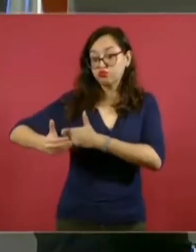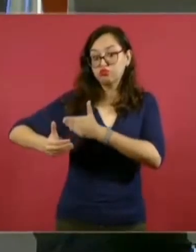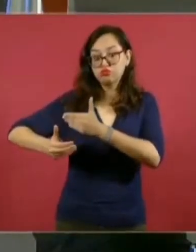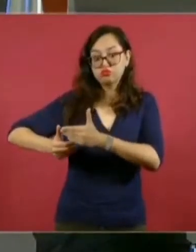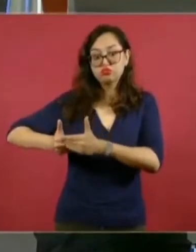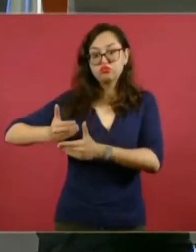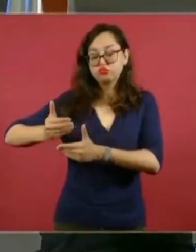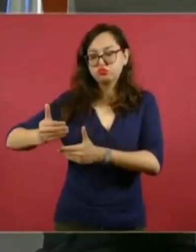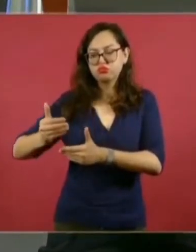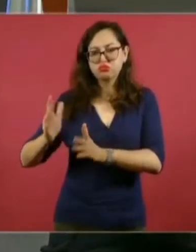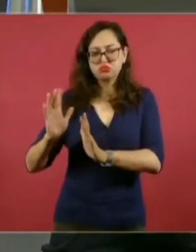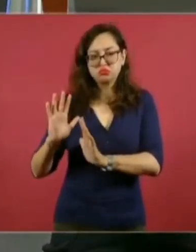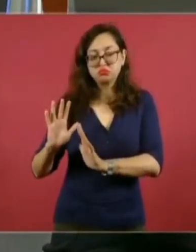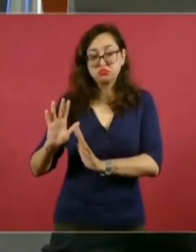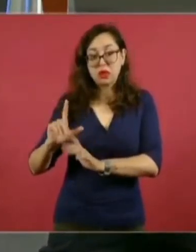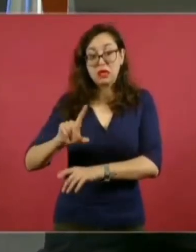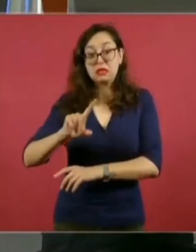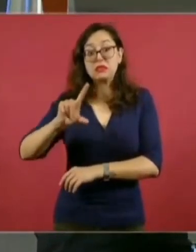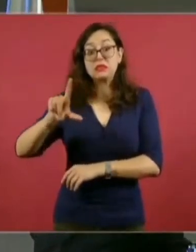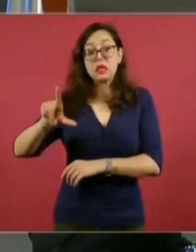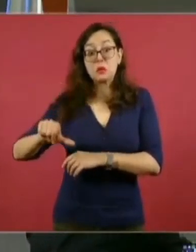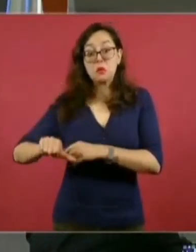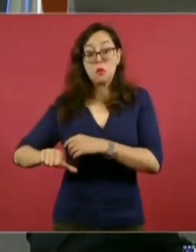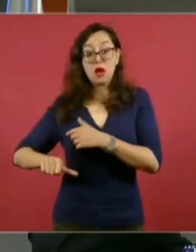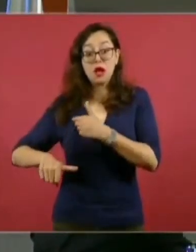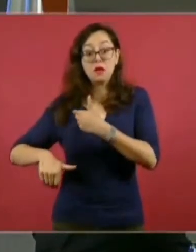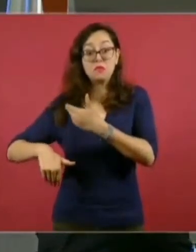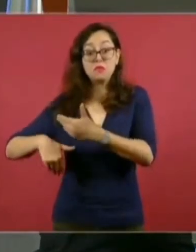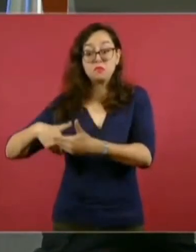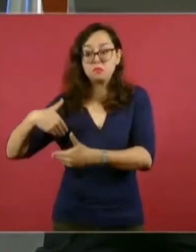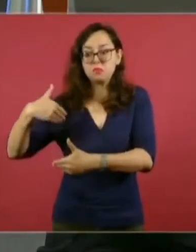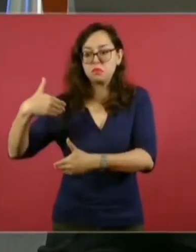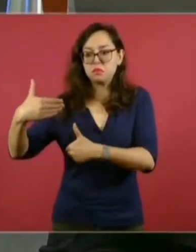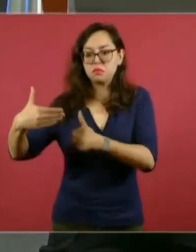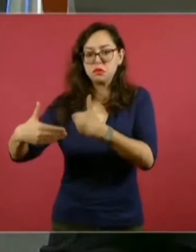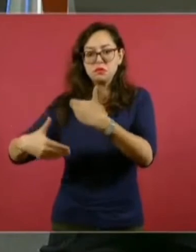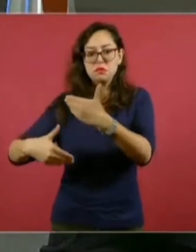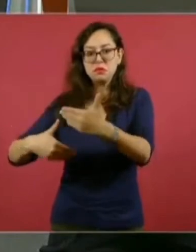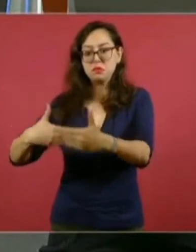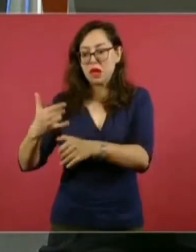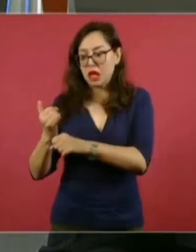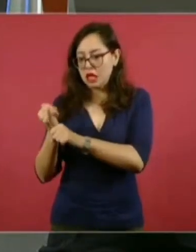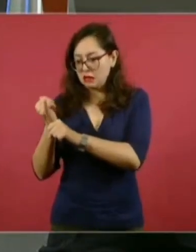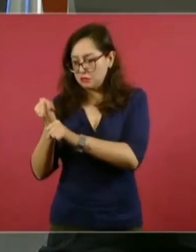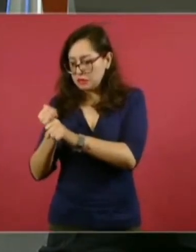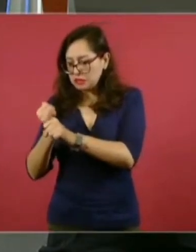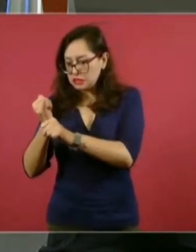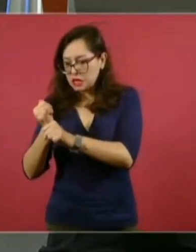Pero al paso del tiempo y por intereses políticos ajenos a la investigación,